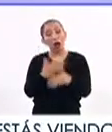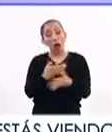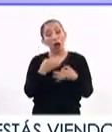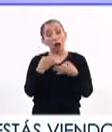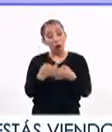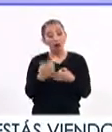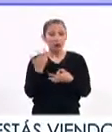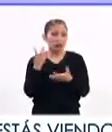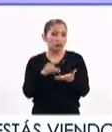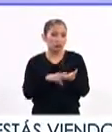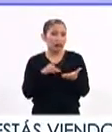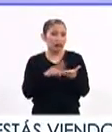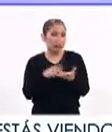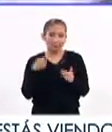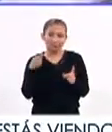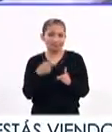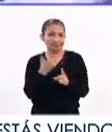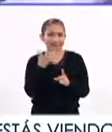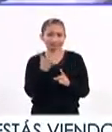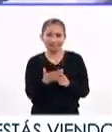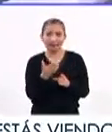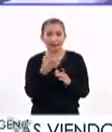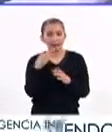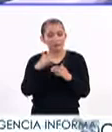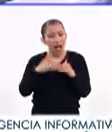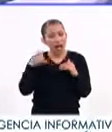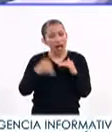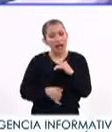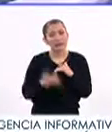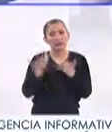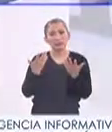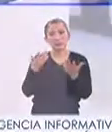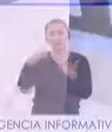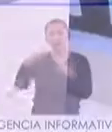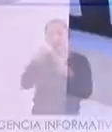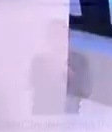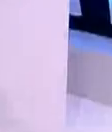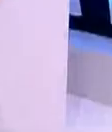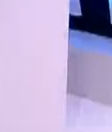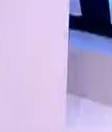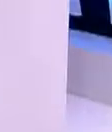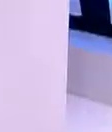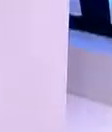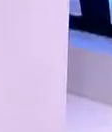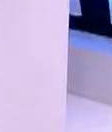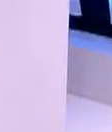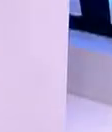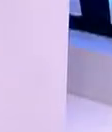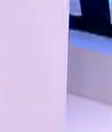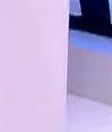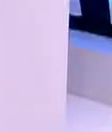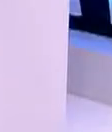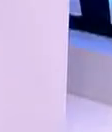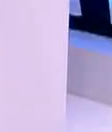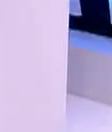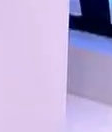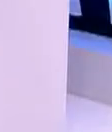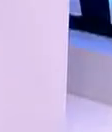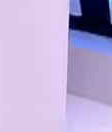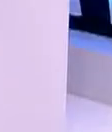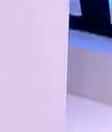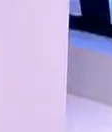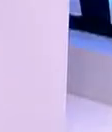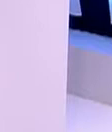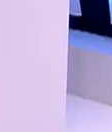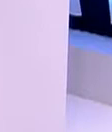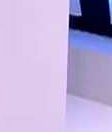y eso yo creo que ese fin lo cumple muy bien y va más allá de la academia. Claro. Y así llegamos al final de Extracto. Le invito a que sigan